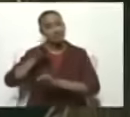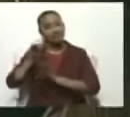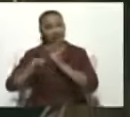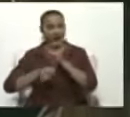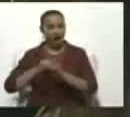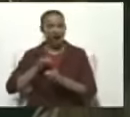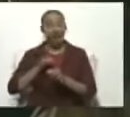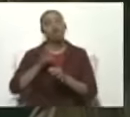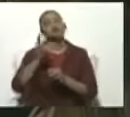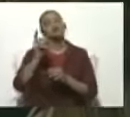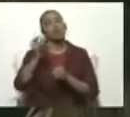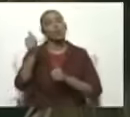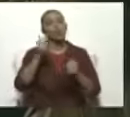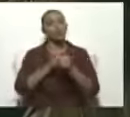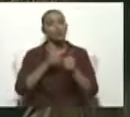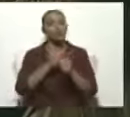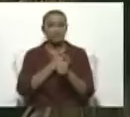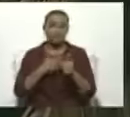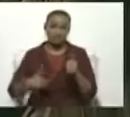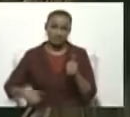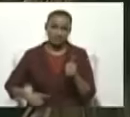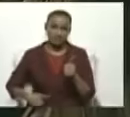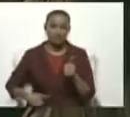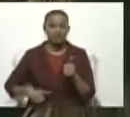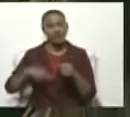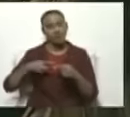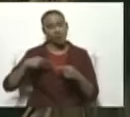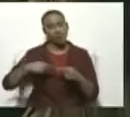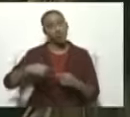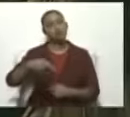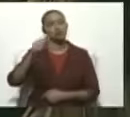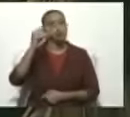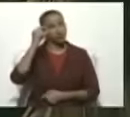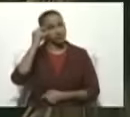durante esta semana y los próximos días.